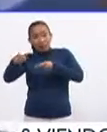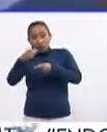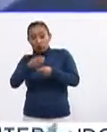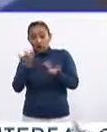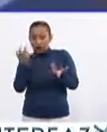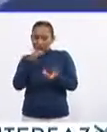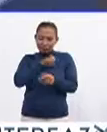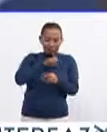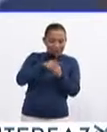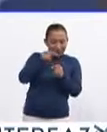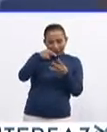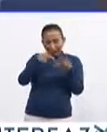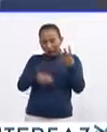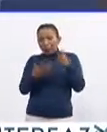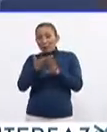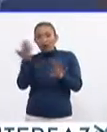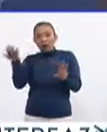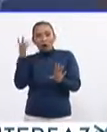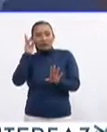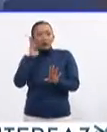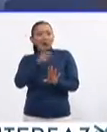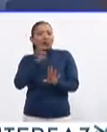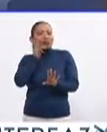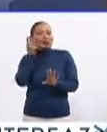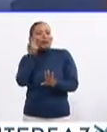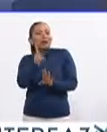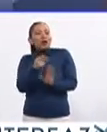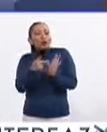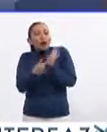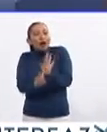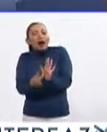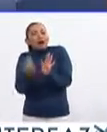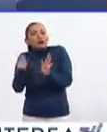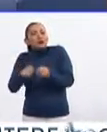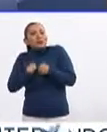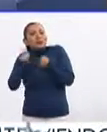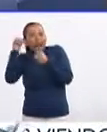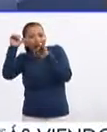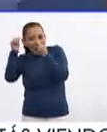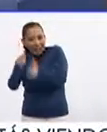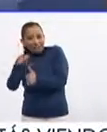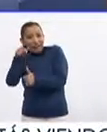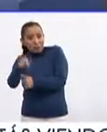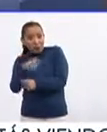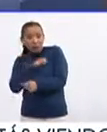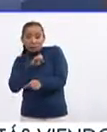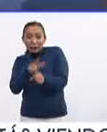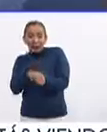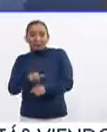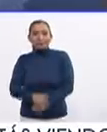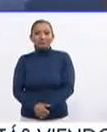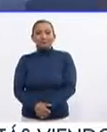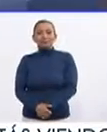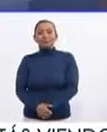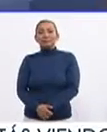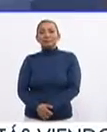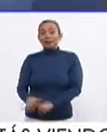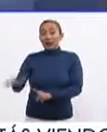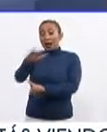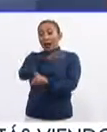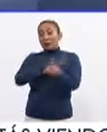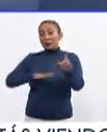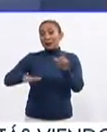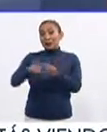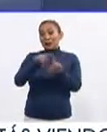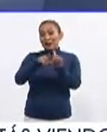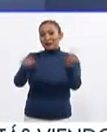muchas particularidades, que son muy experimentales y que nos presentan una forma de vivir el arte que es muy especial. Así es, un